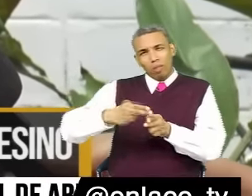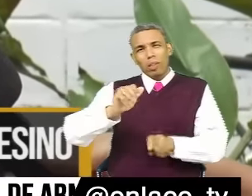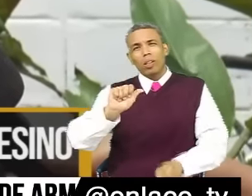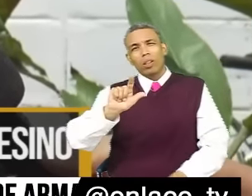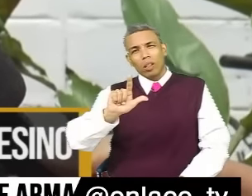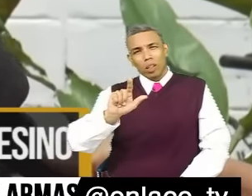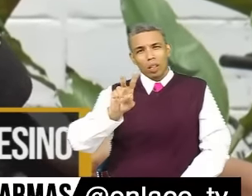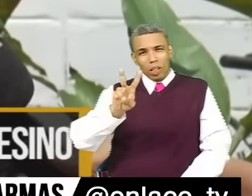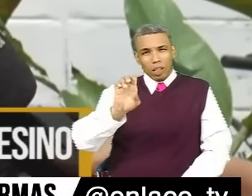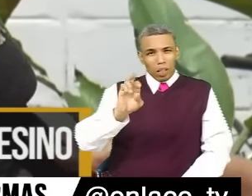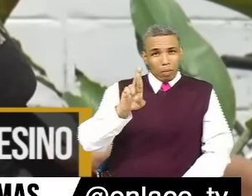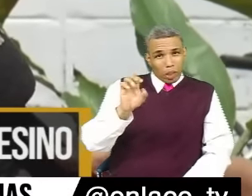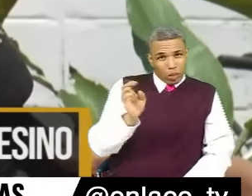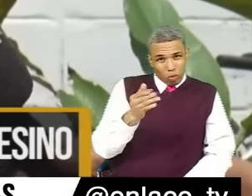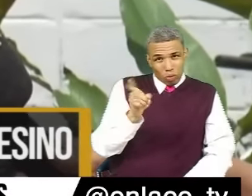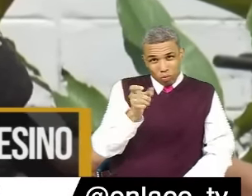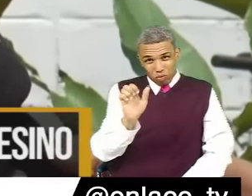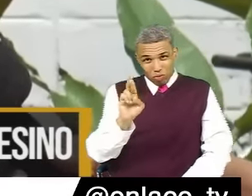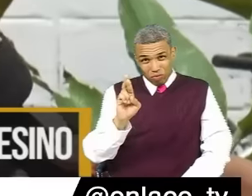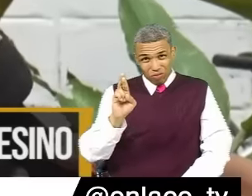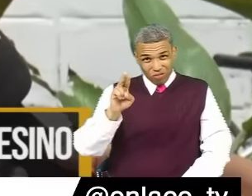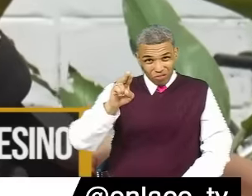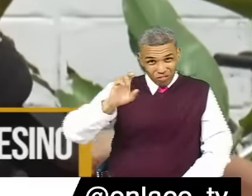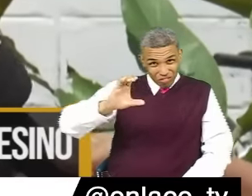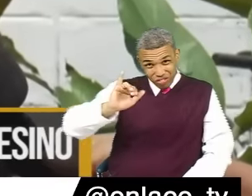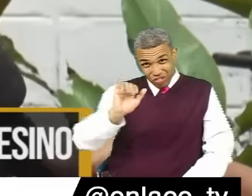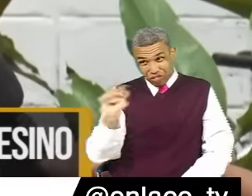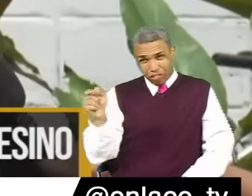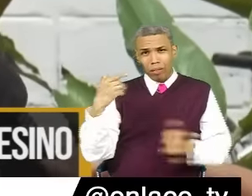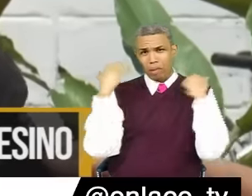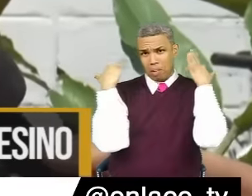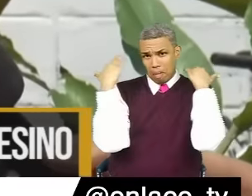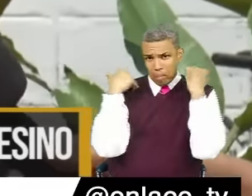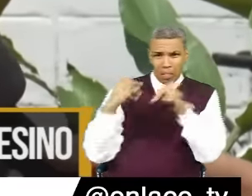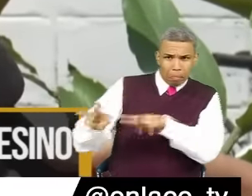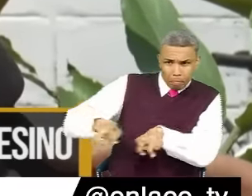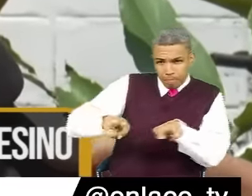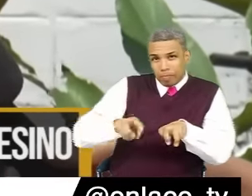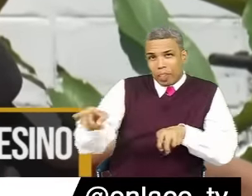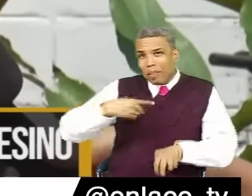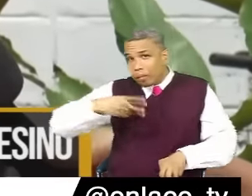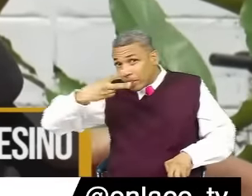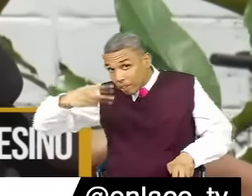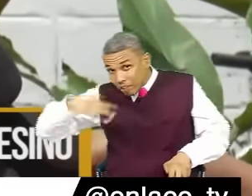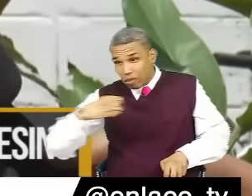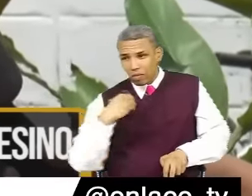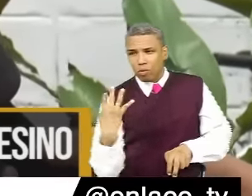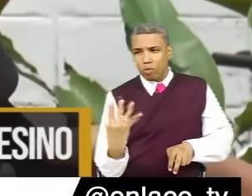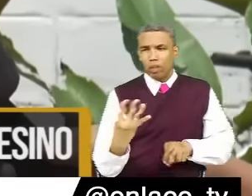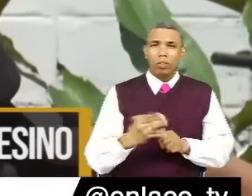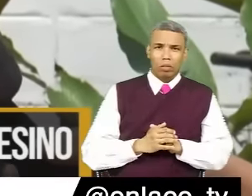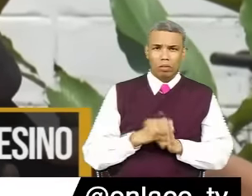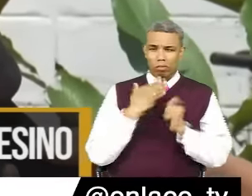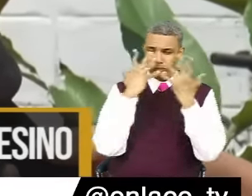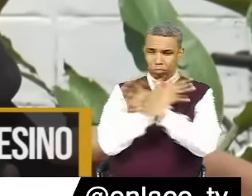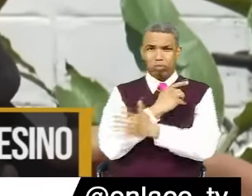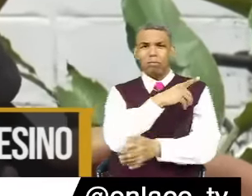Galán, que era padre de cuatro hijos, y de una manera, en una situación de hechos confusos, el